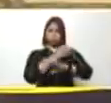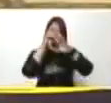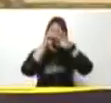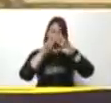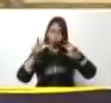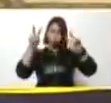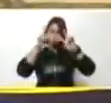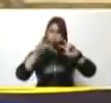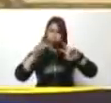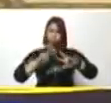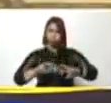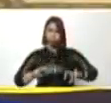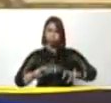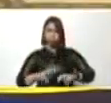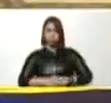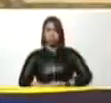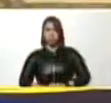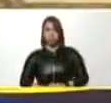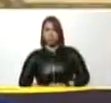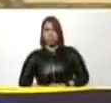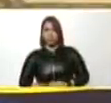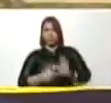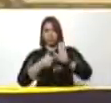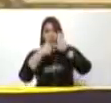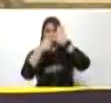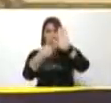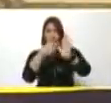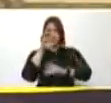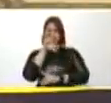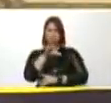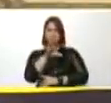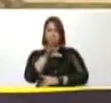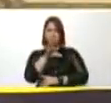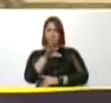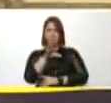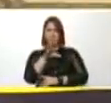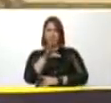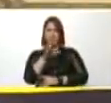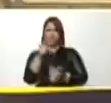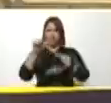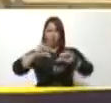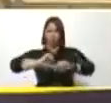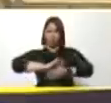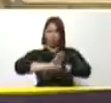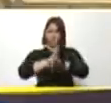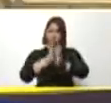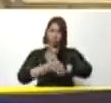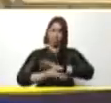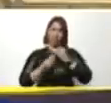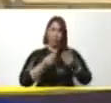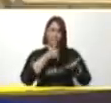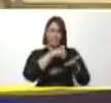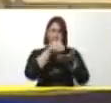investigativos y le muestre al país la podredumbre de cómo se repartieron